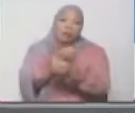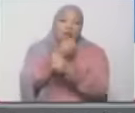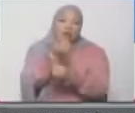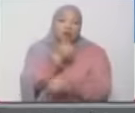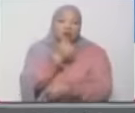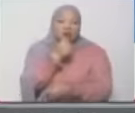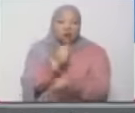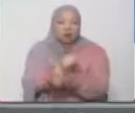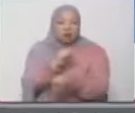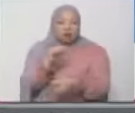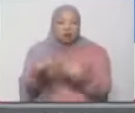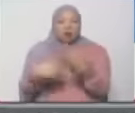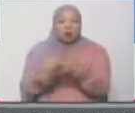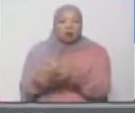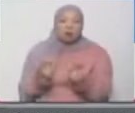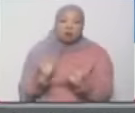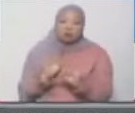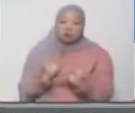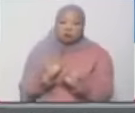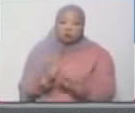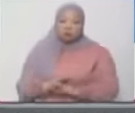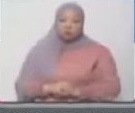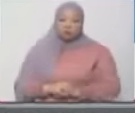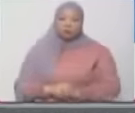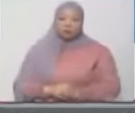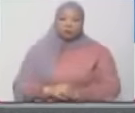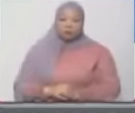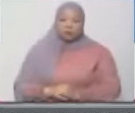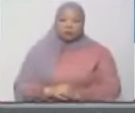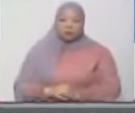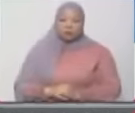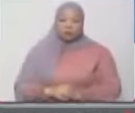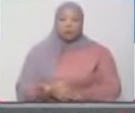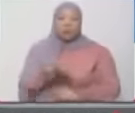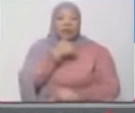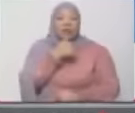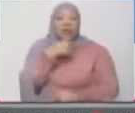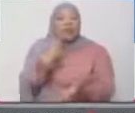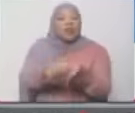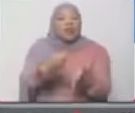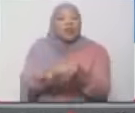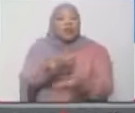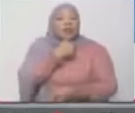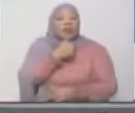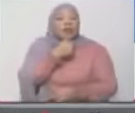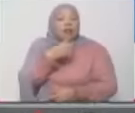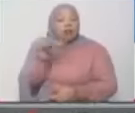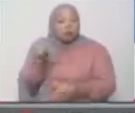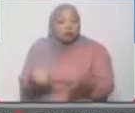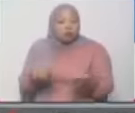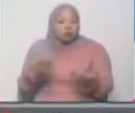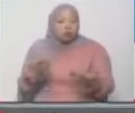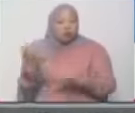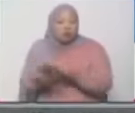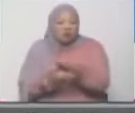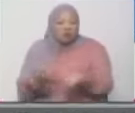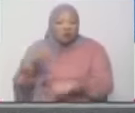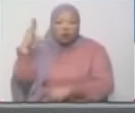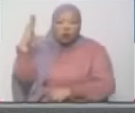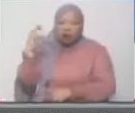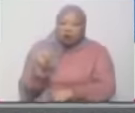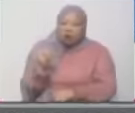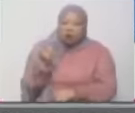Esos van a cantar la Traviata, compadre. ¿Ah? ¿Quién los paga? ¿Quién los manda? ¿Por qué le sabotean la luz al pueblo